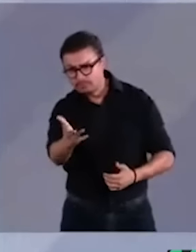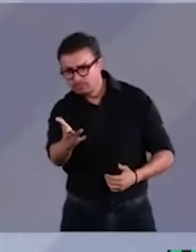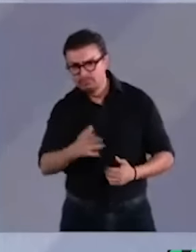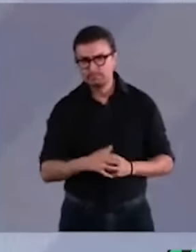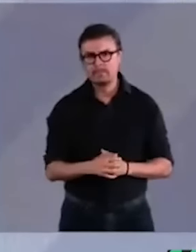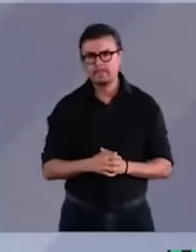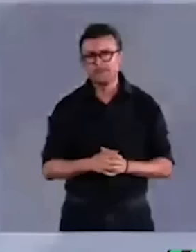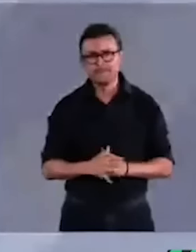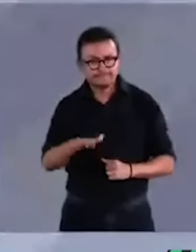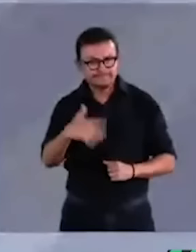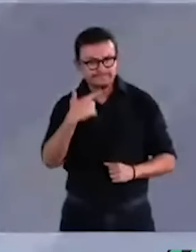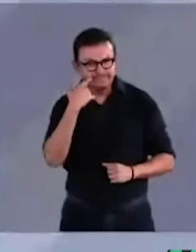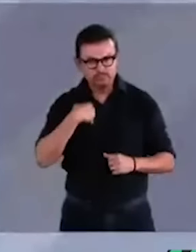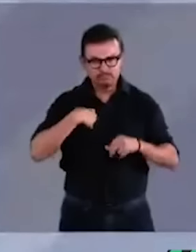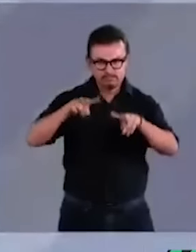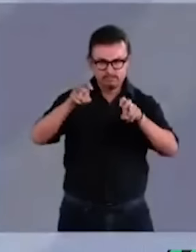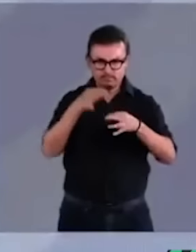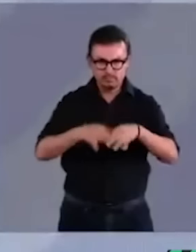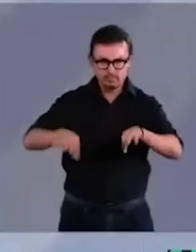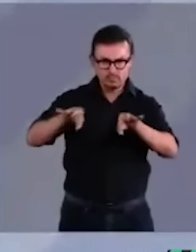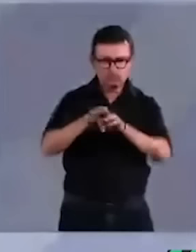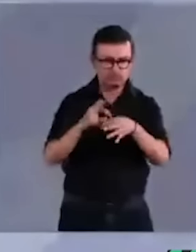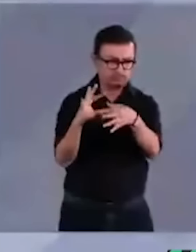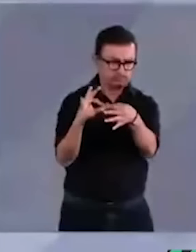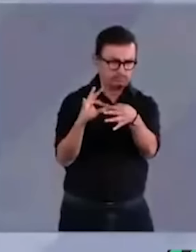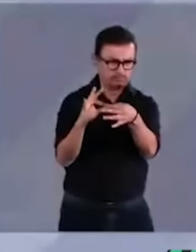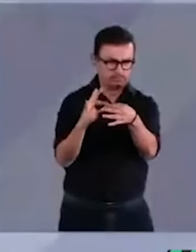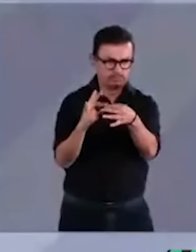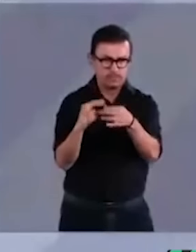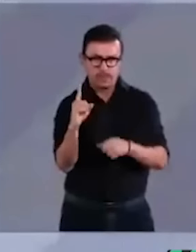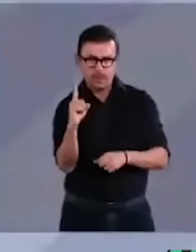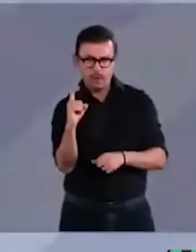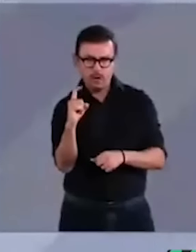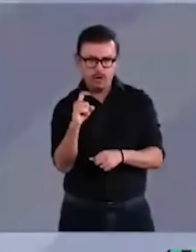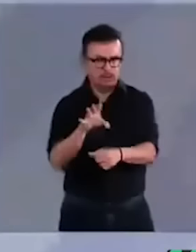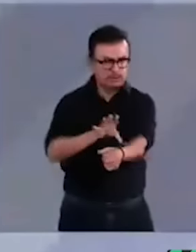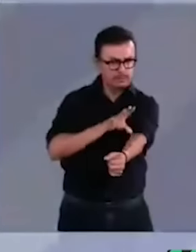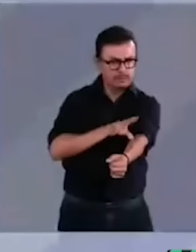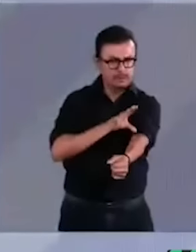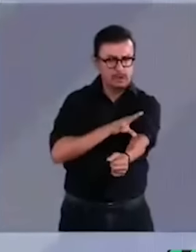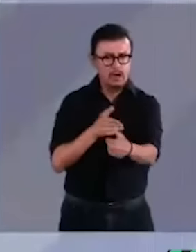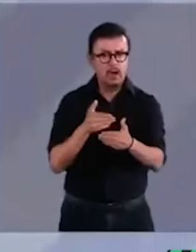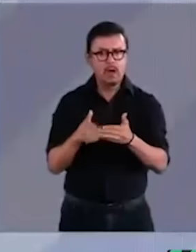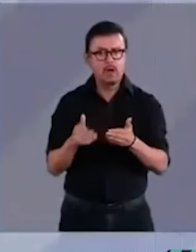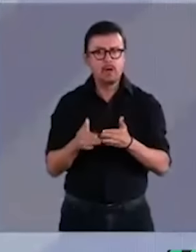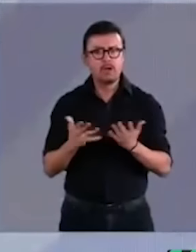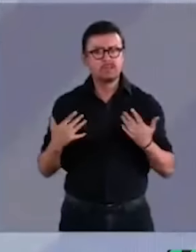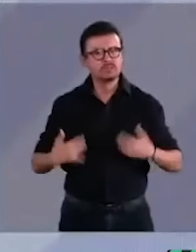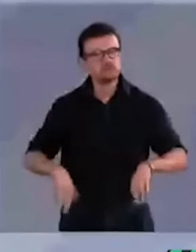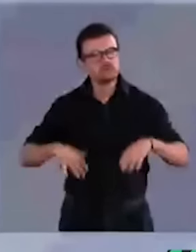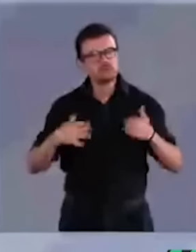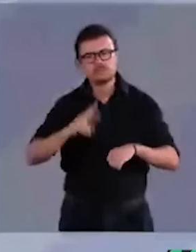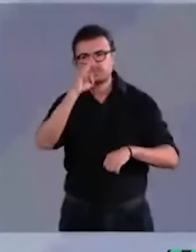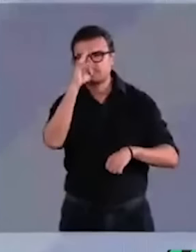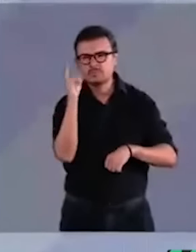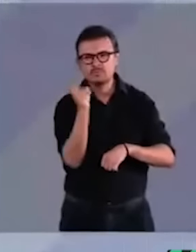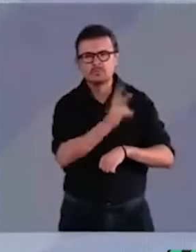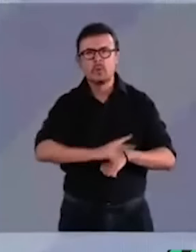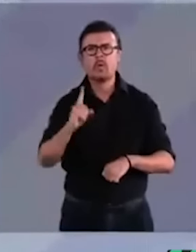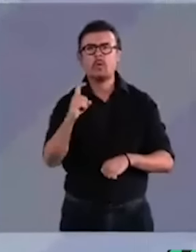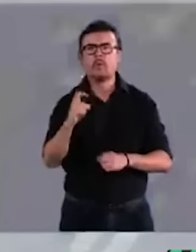Déjame hablar de un tema bien delicado, agua y energía. En este momento estamos viviendo una de las peores sequías,